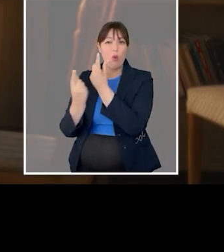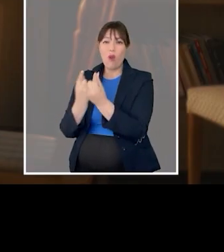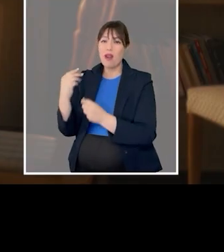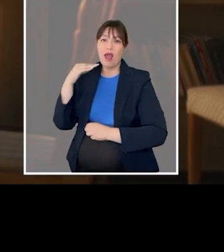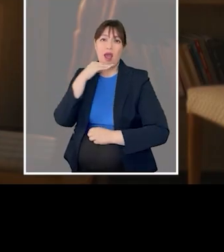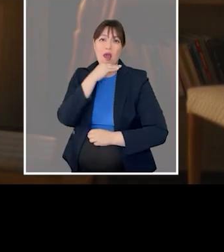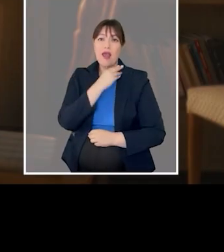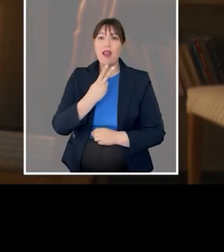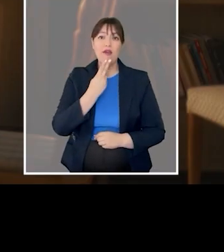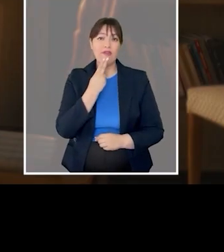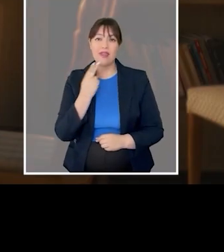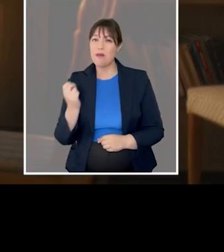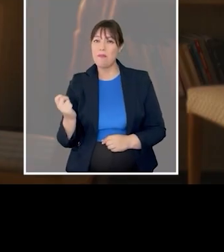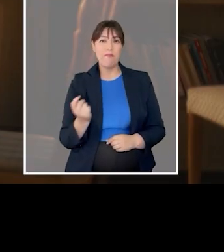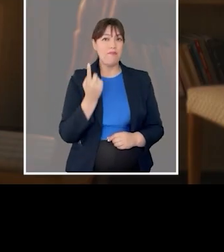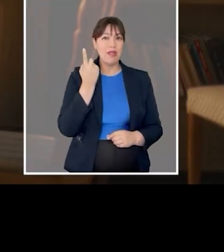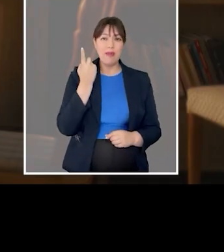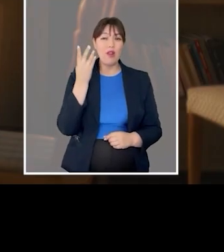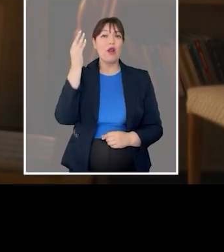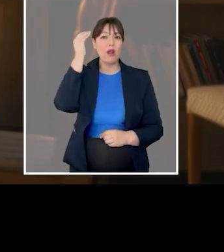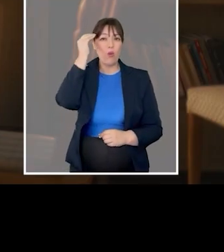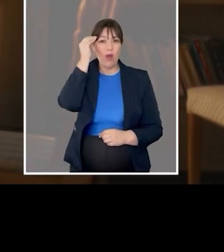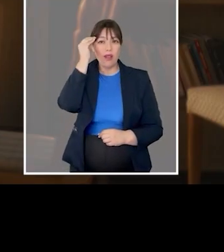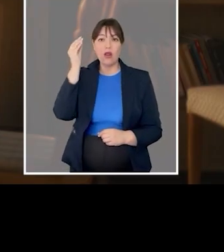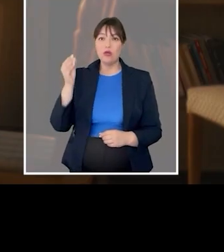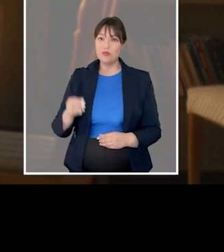Y recuerda que las vidas son lo primero.